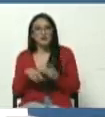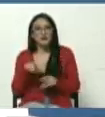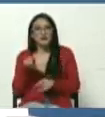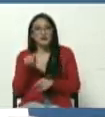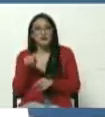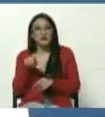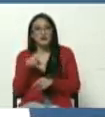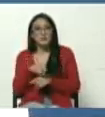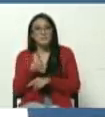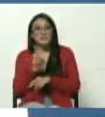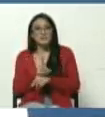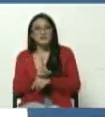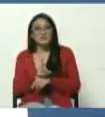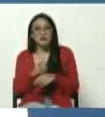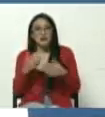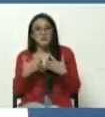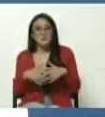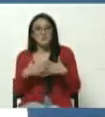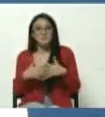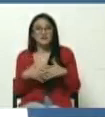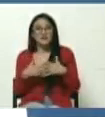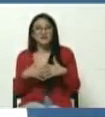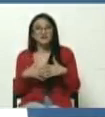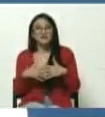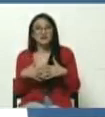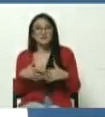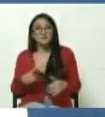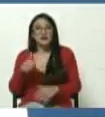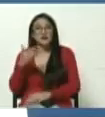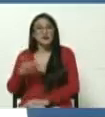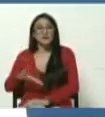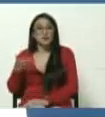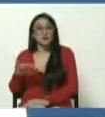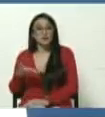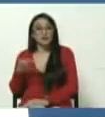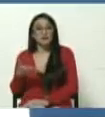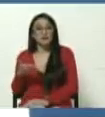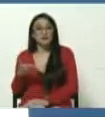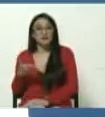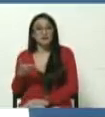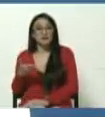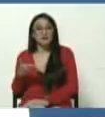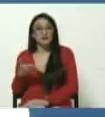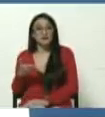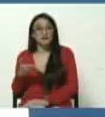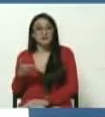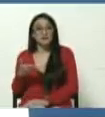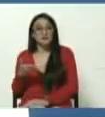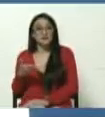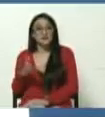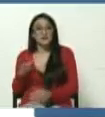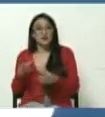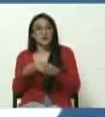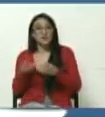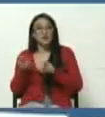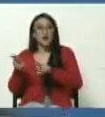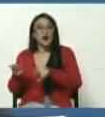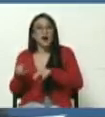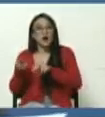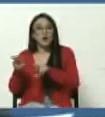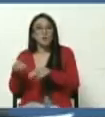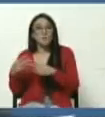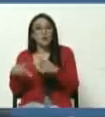principal y la empresa más importante y preponderante del sector